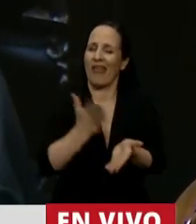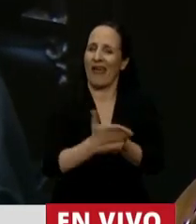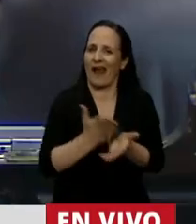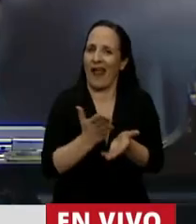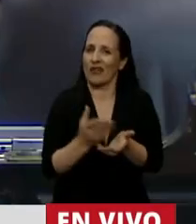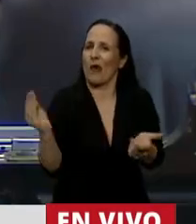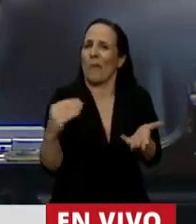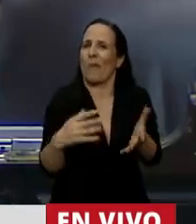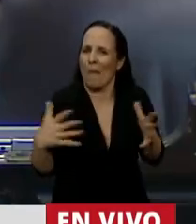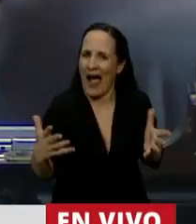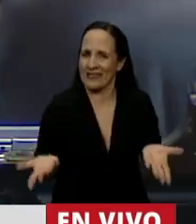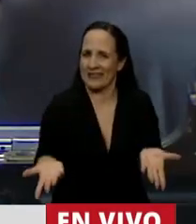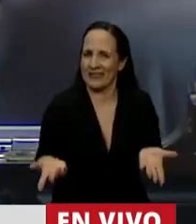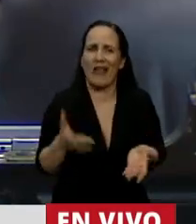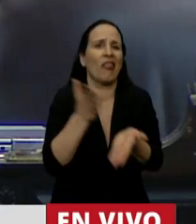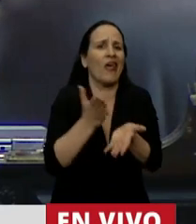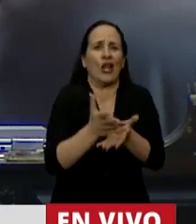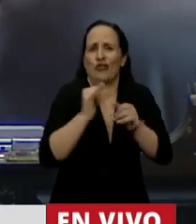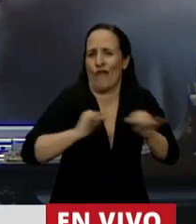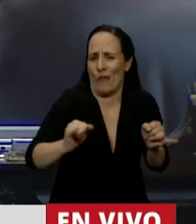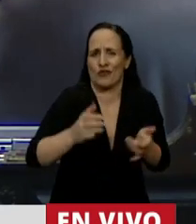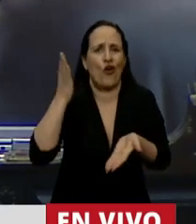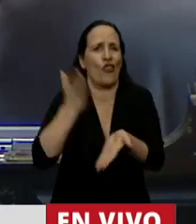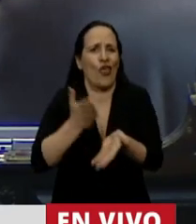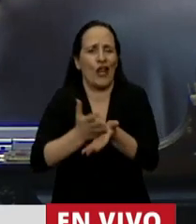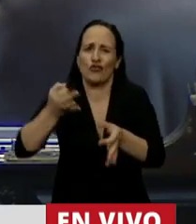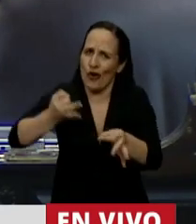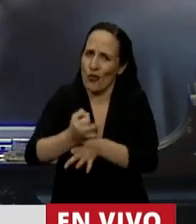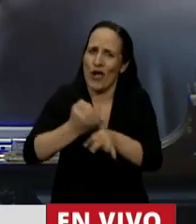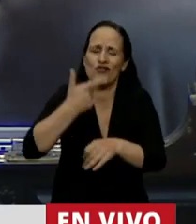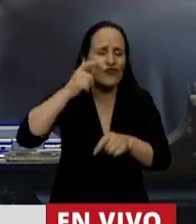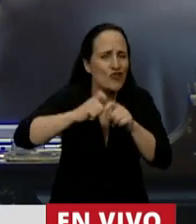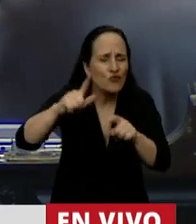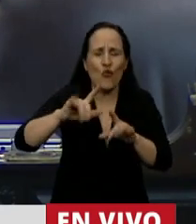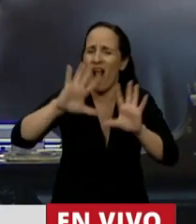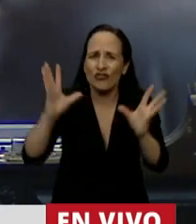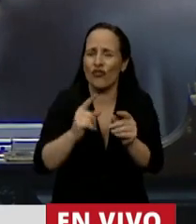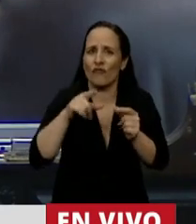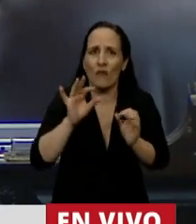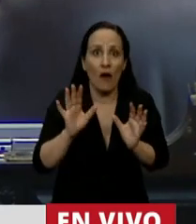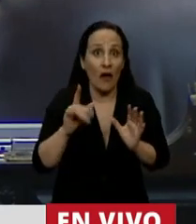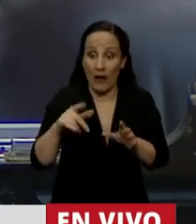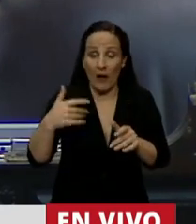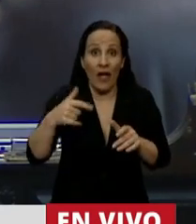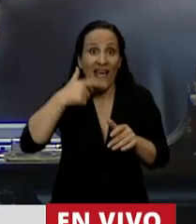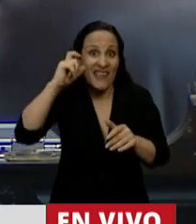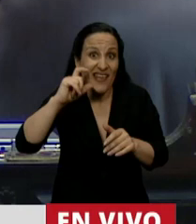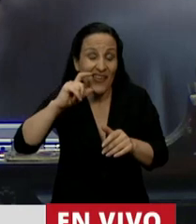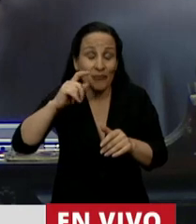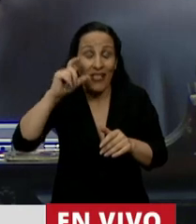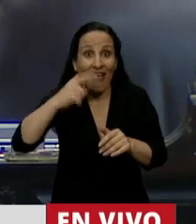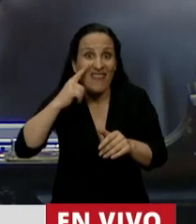derecho a la información derecho a la educación sexual integral que hasta ahora no se puede aplicar es